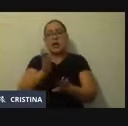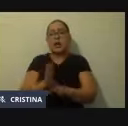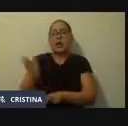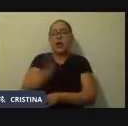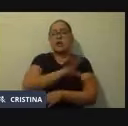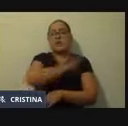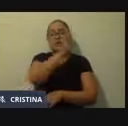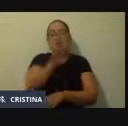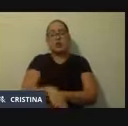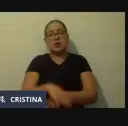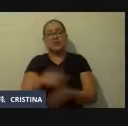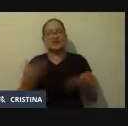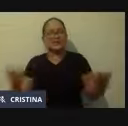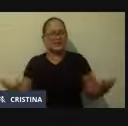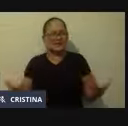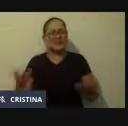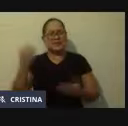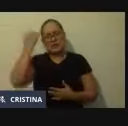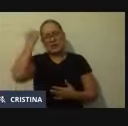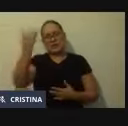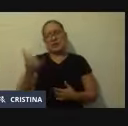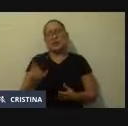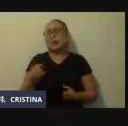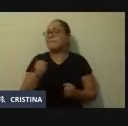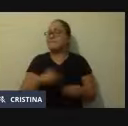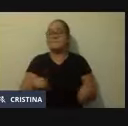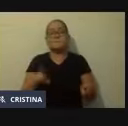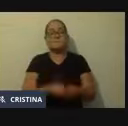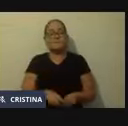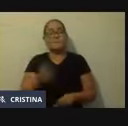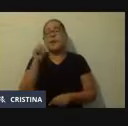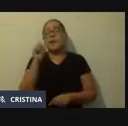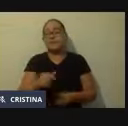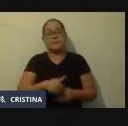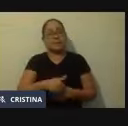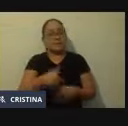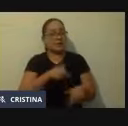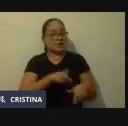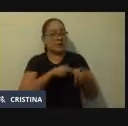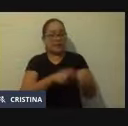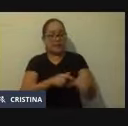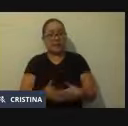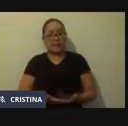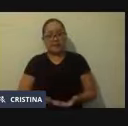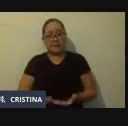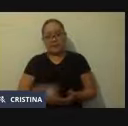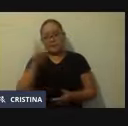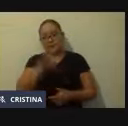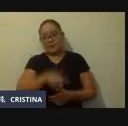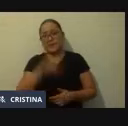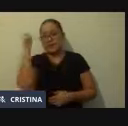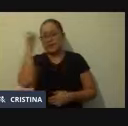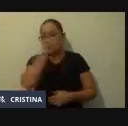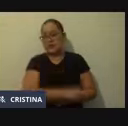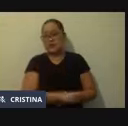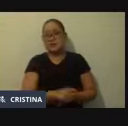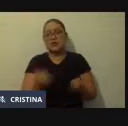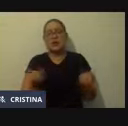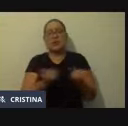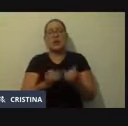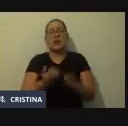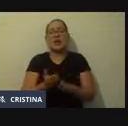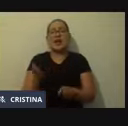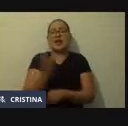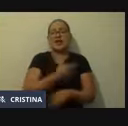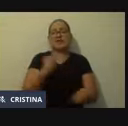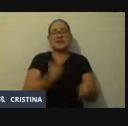hubo COVID. Esto también va a pasar y por duro que sea, es como fue con la peste, ¿no? O